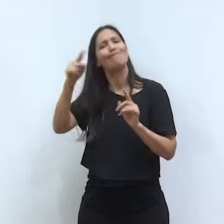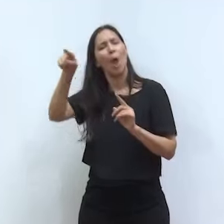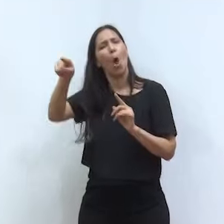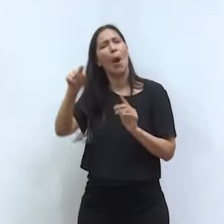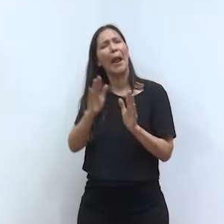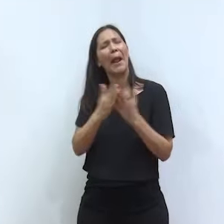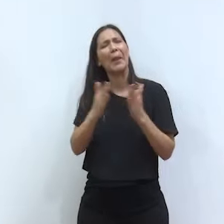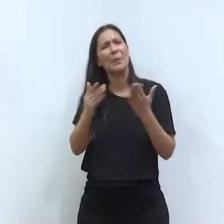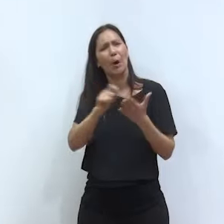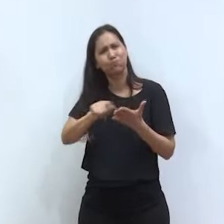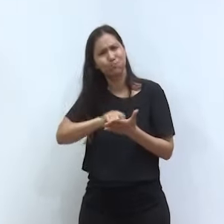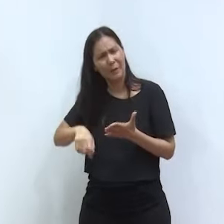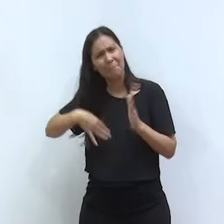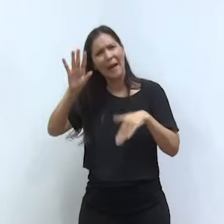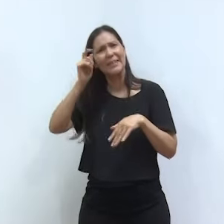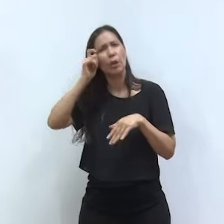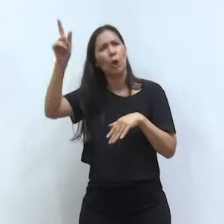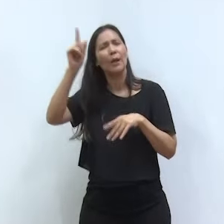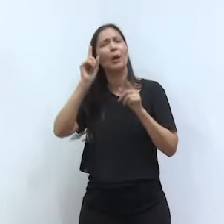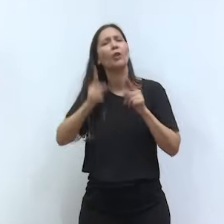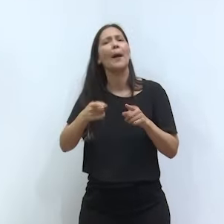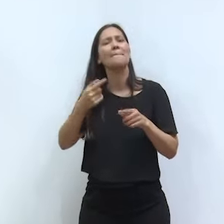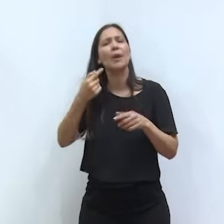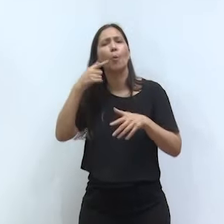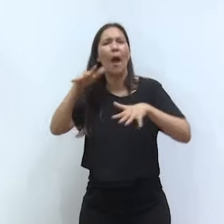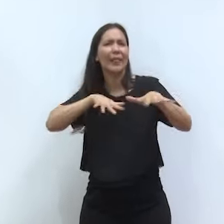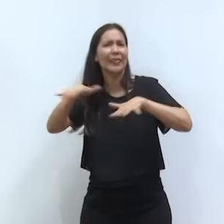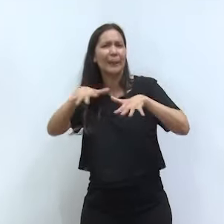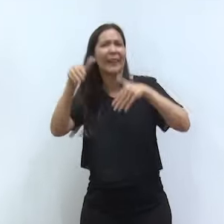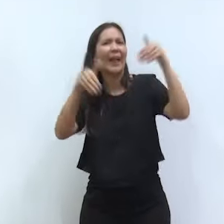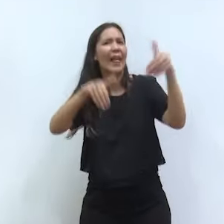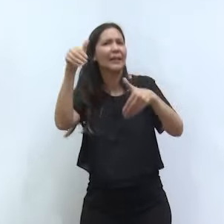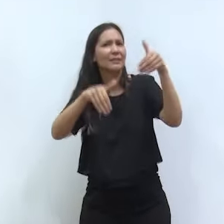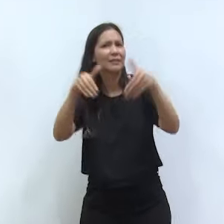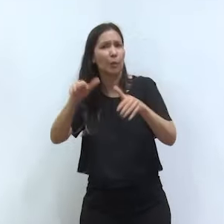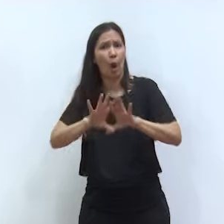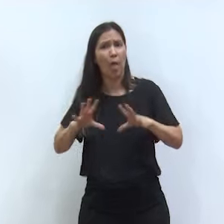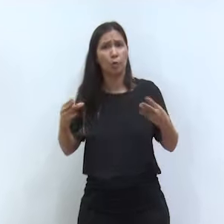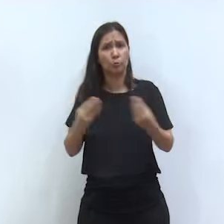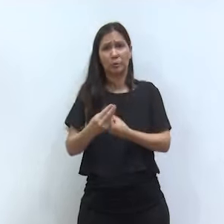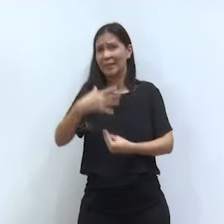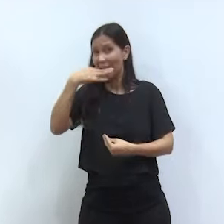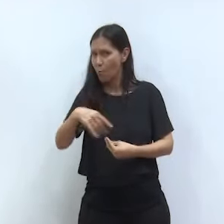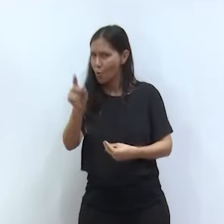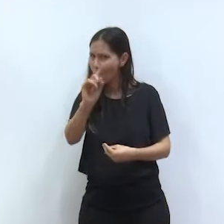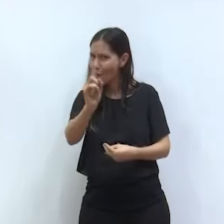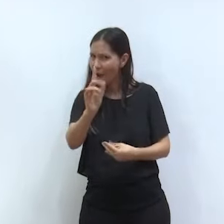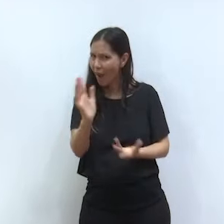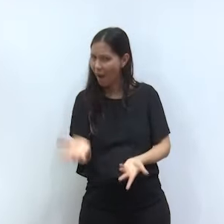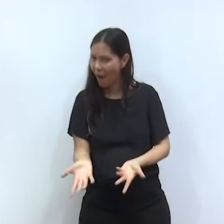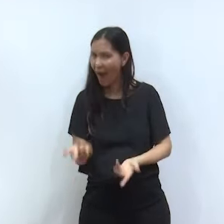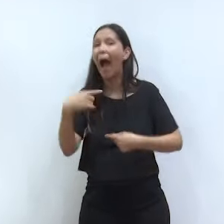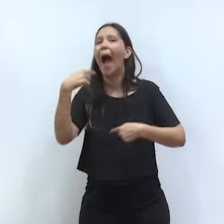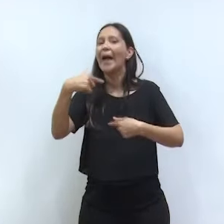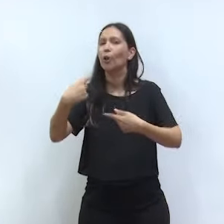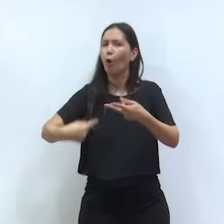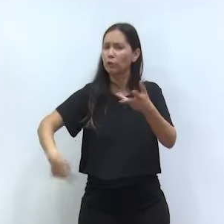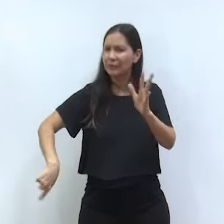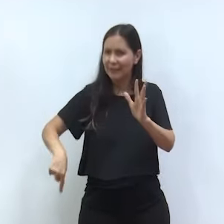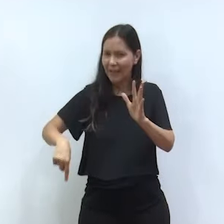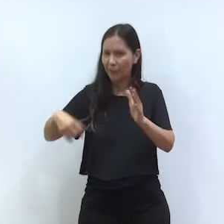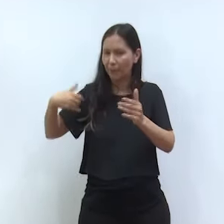la propia dinámica electoral no estaba el resultado asegurado hay una serie de cosas que nos llevaron hasta este